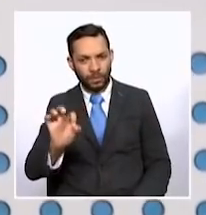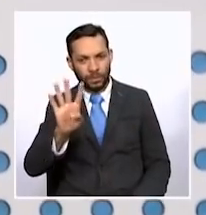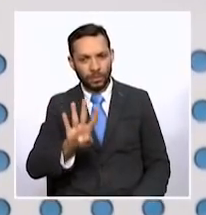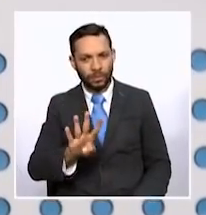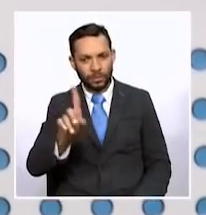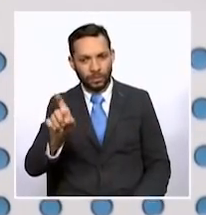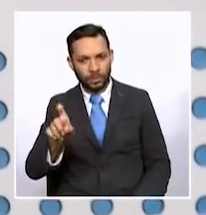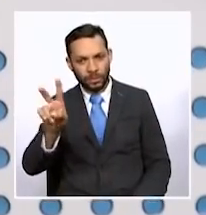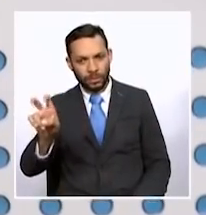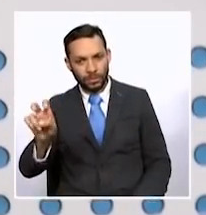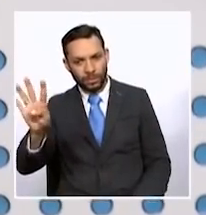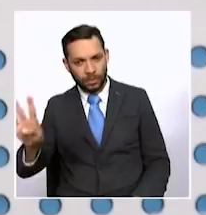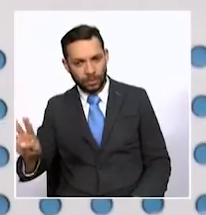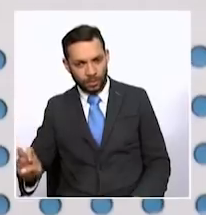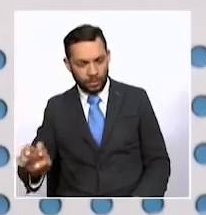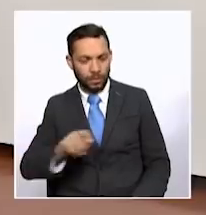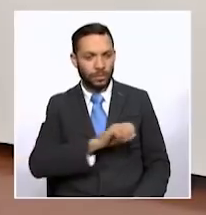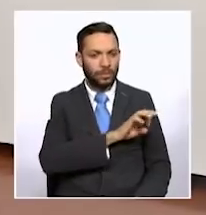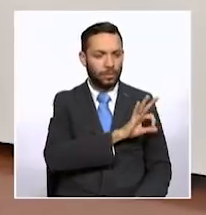300-488-4679.